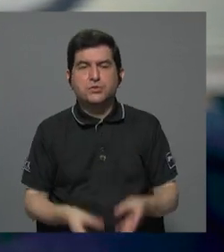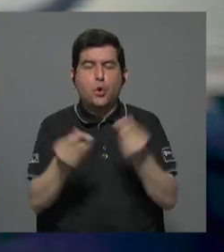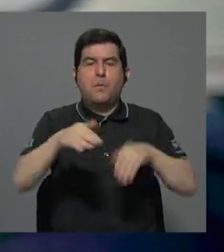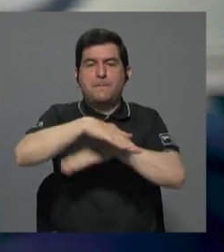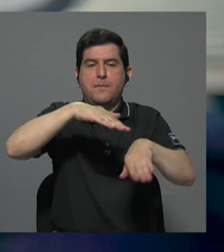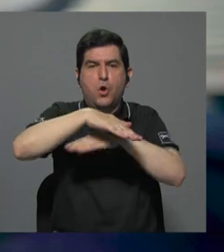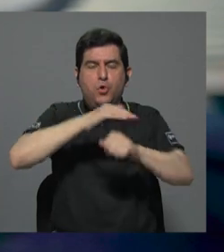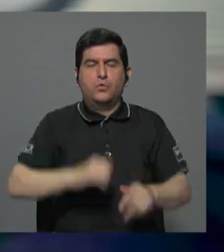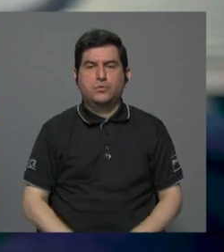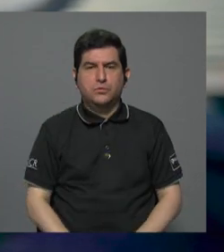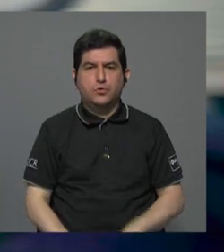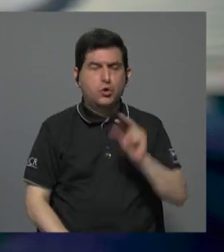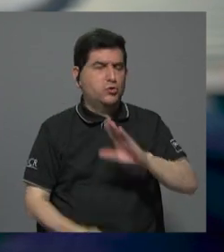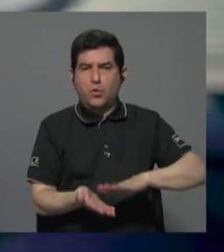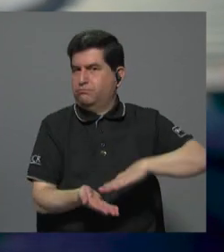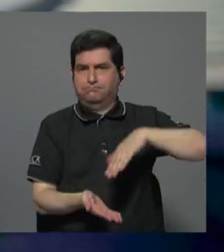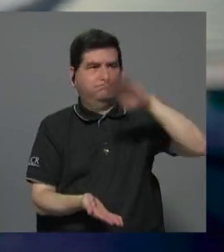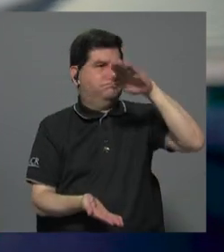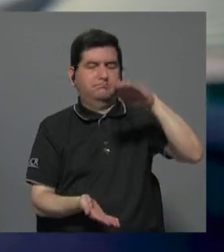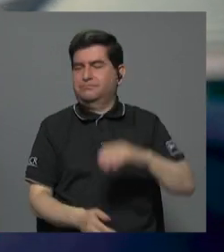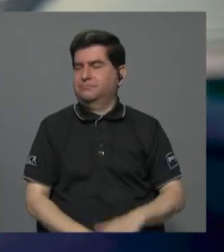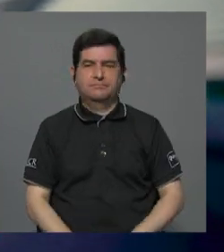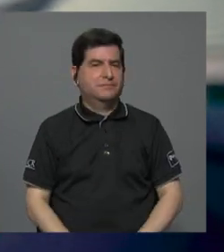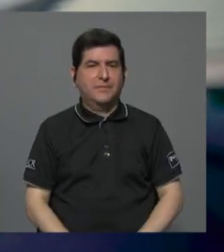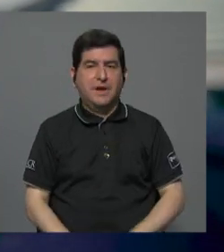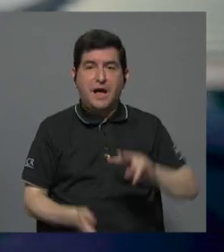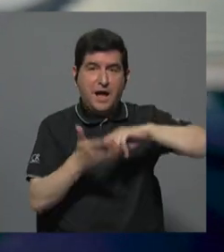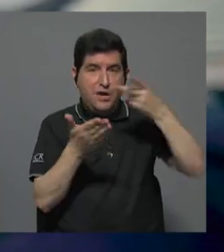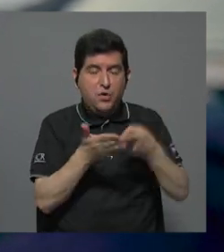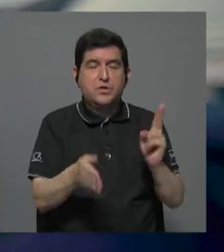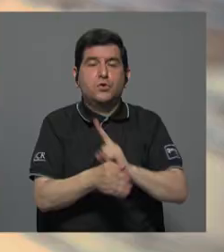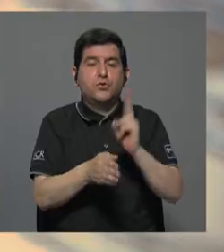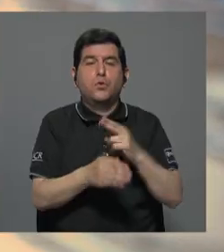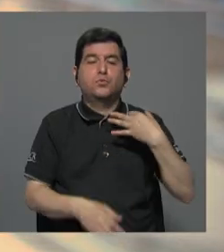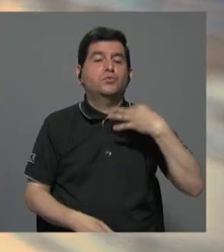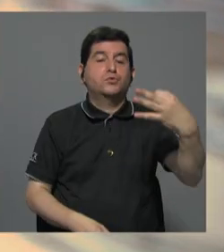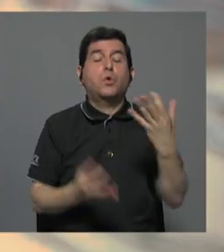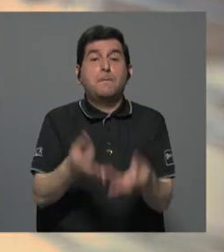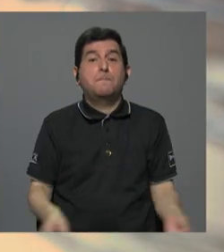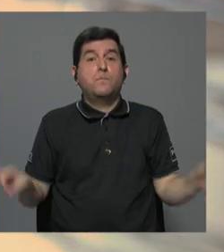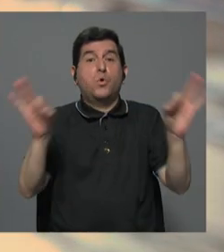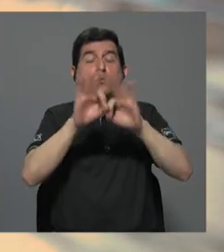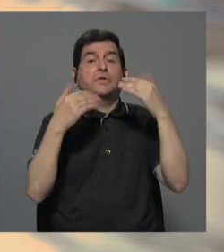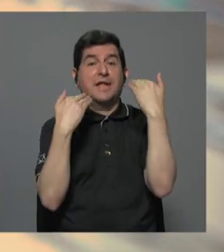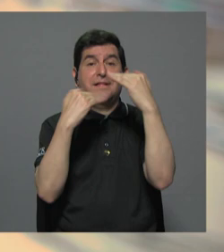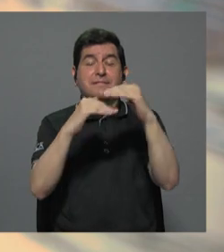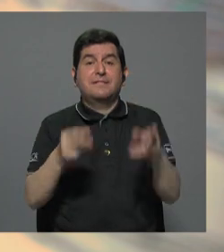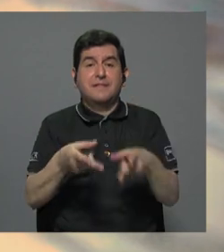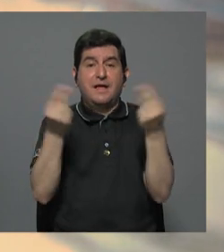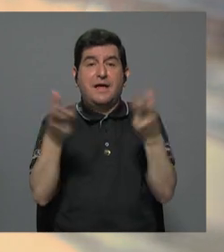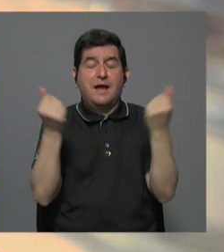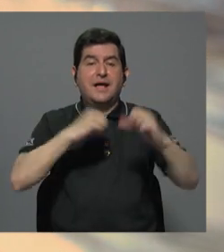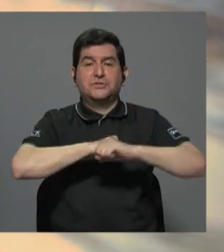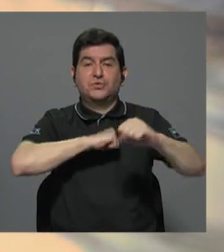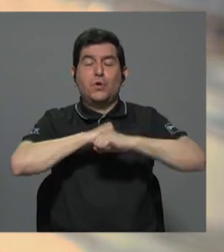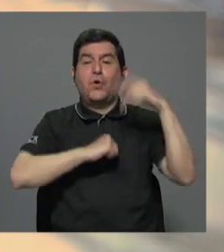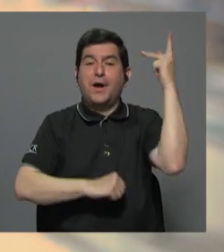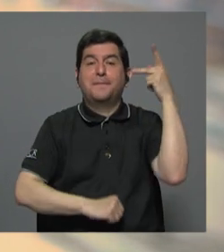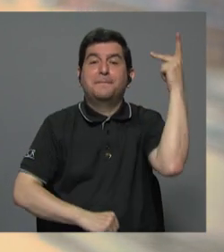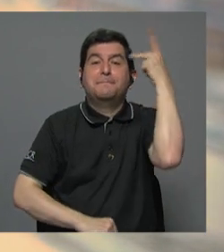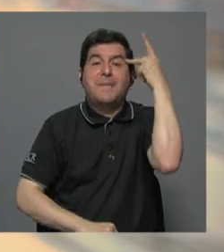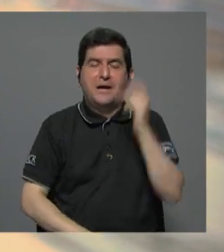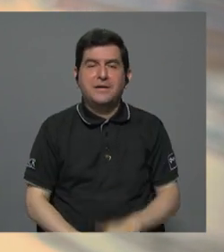básica ya no subirle más a lo que es el uso diario es muy importante ponerle límite a los gastos en la campaña política que